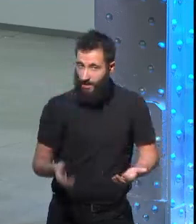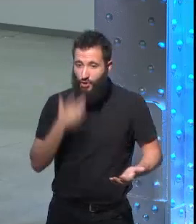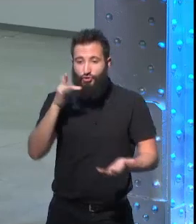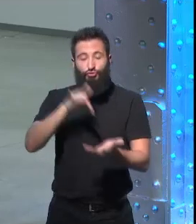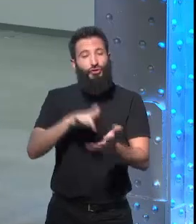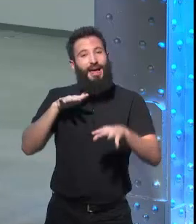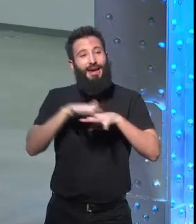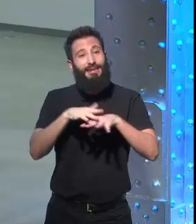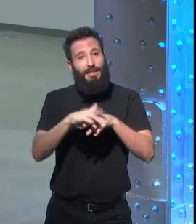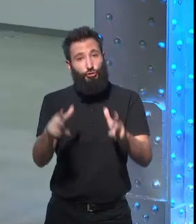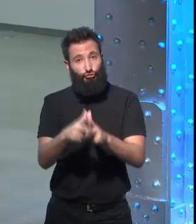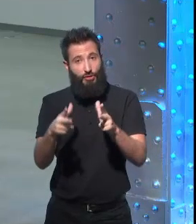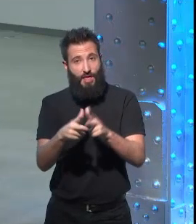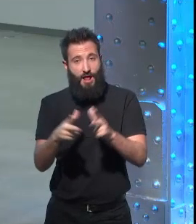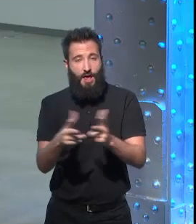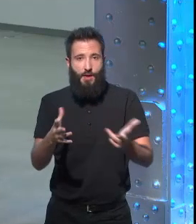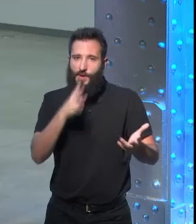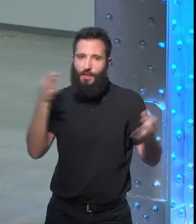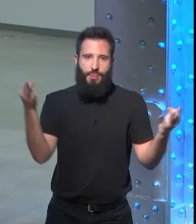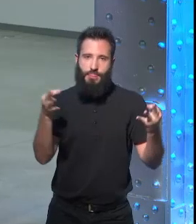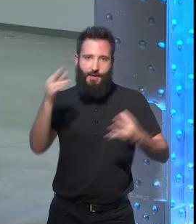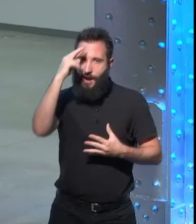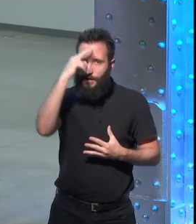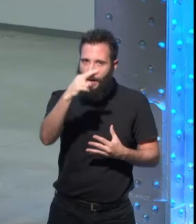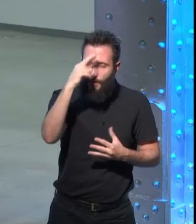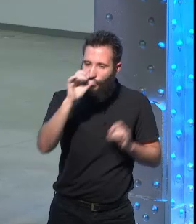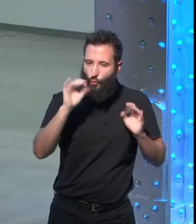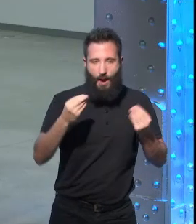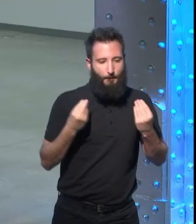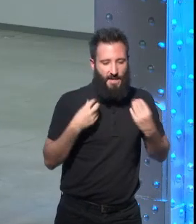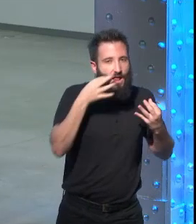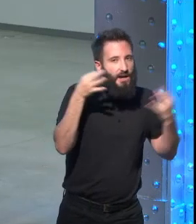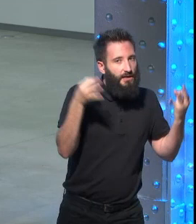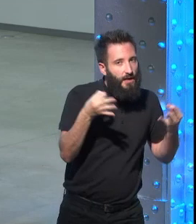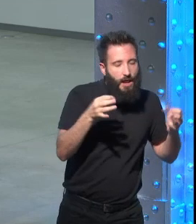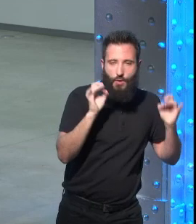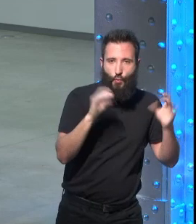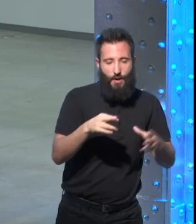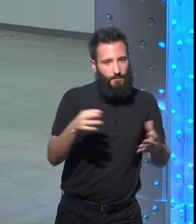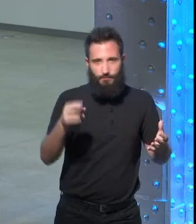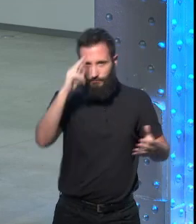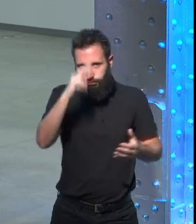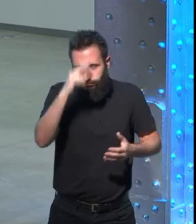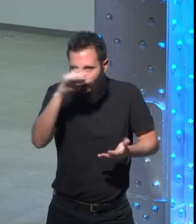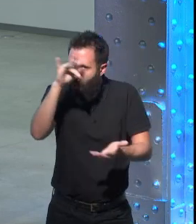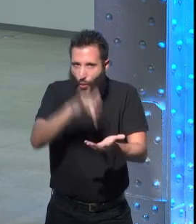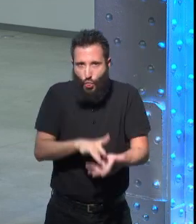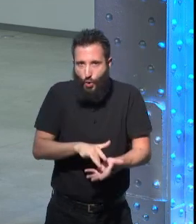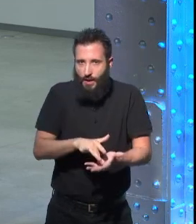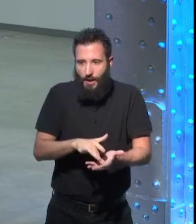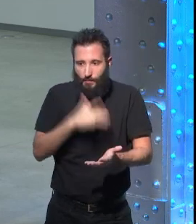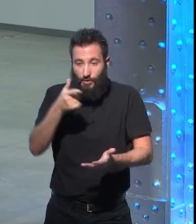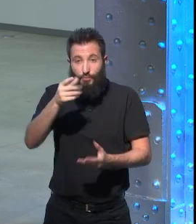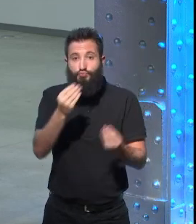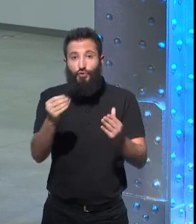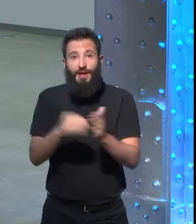redes sociales, pues hay que ser respetuosos, igual que en la vida real, con el uso de las tecnologías. Y como digo, pues nos